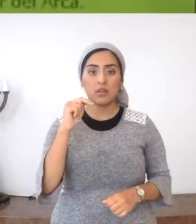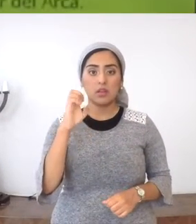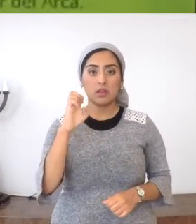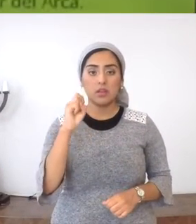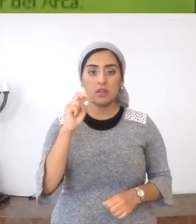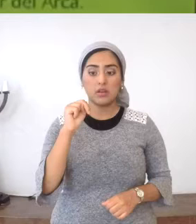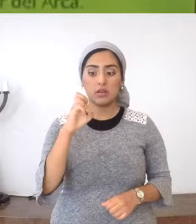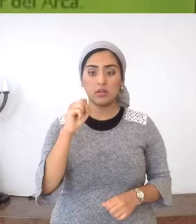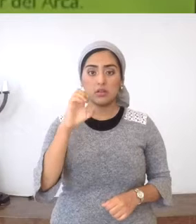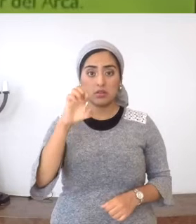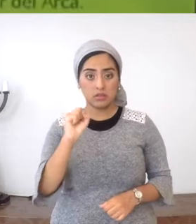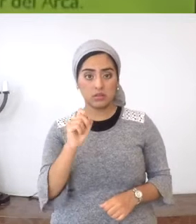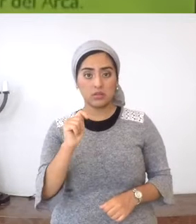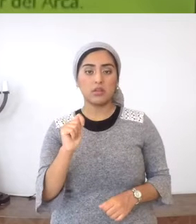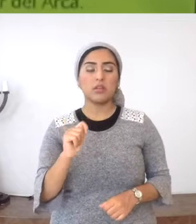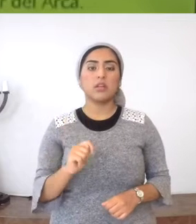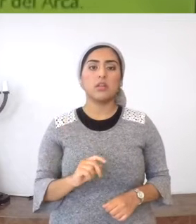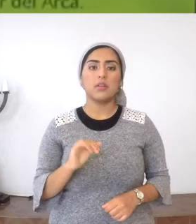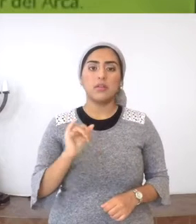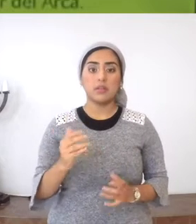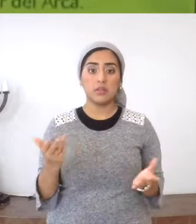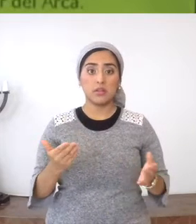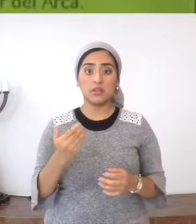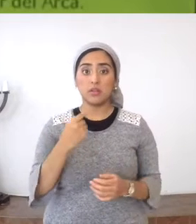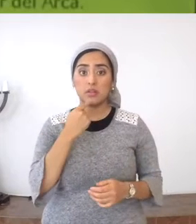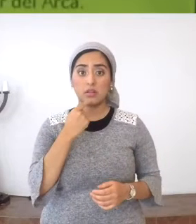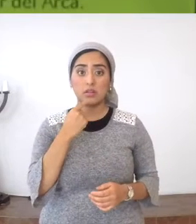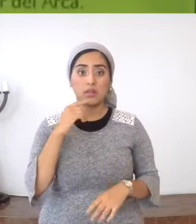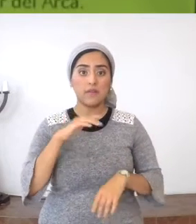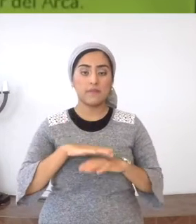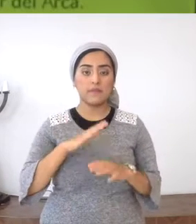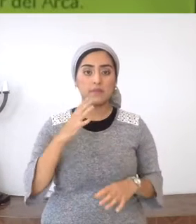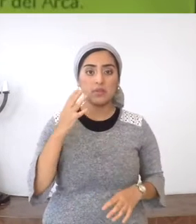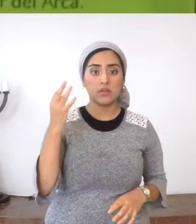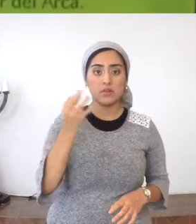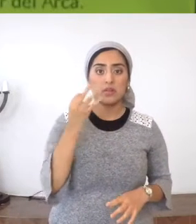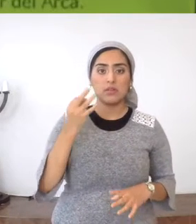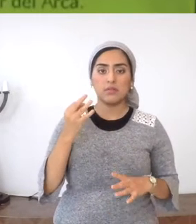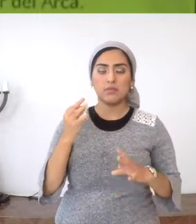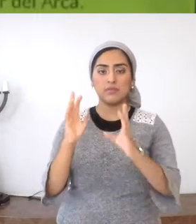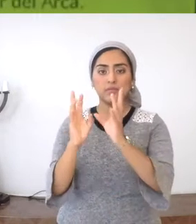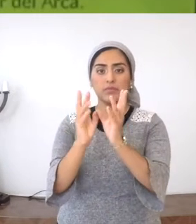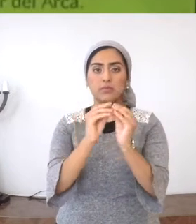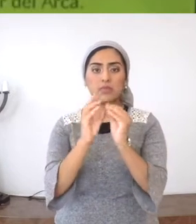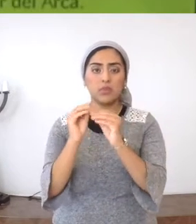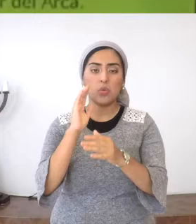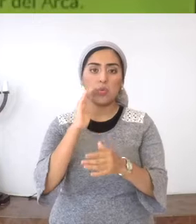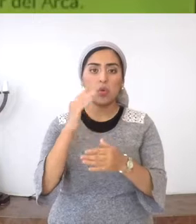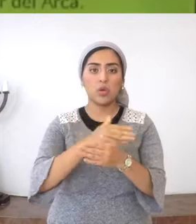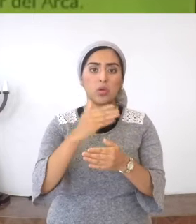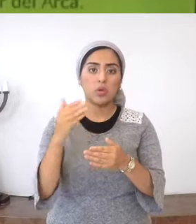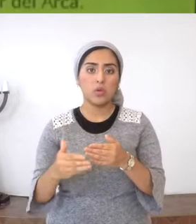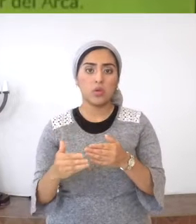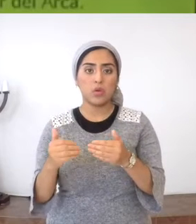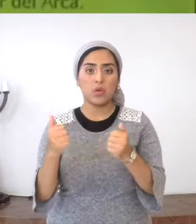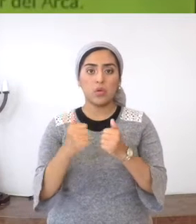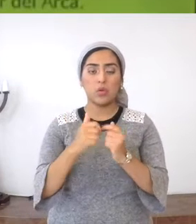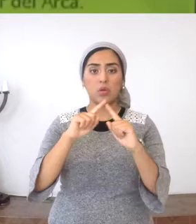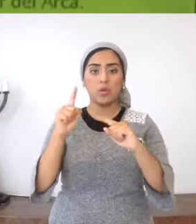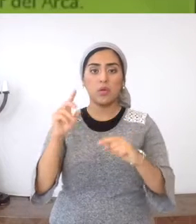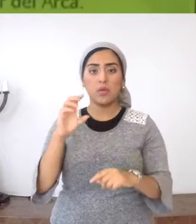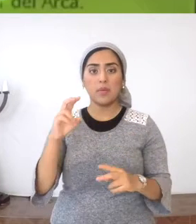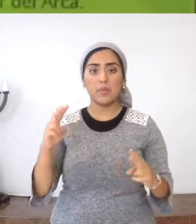El Knesset Y el sacrificio Es increíble Entonces aquí Se dice El viernes La conferencia